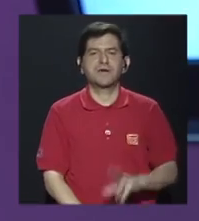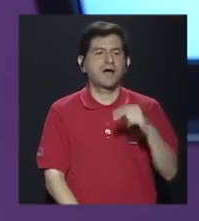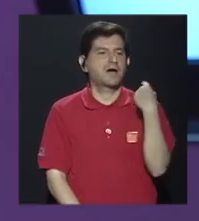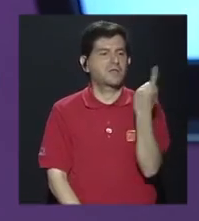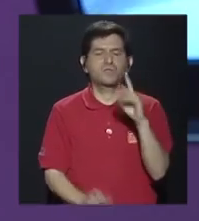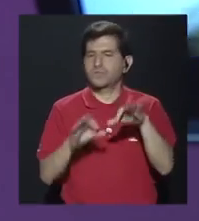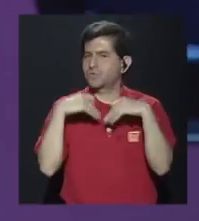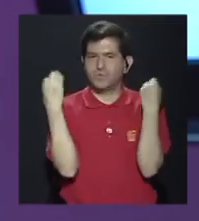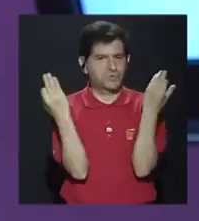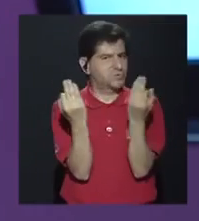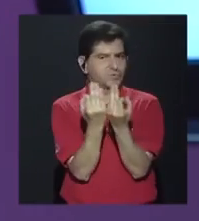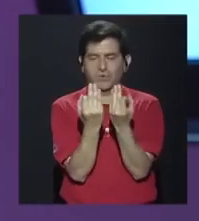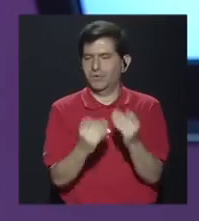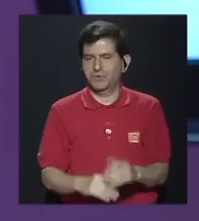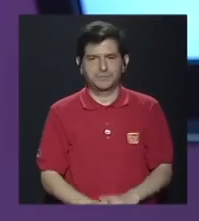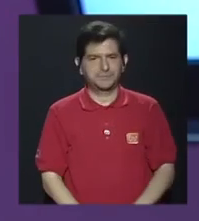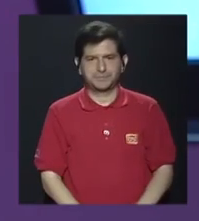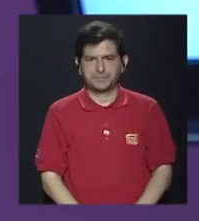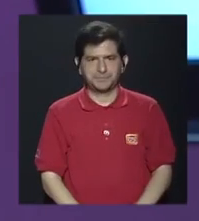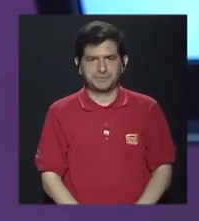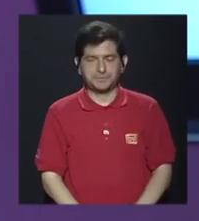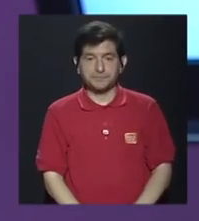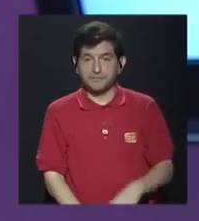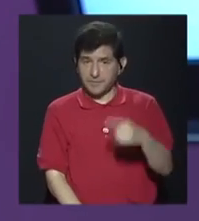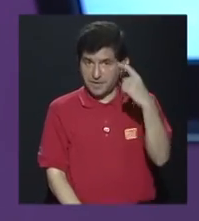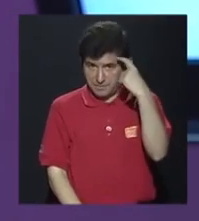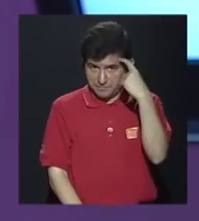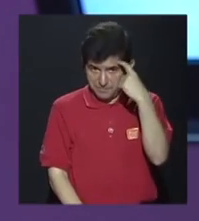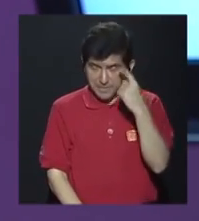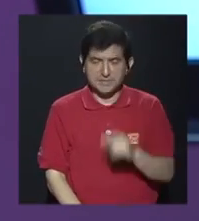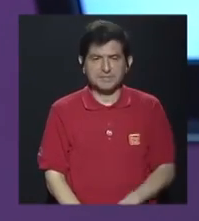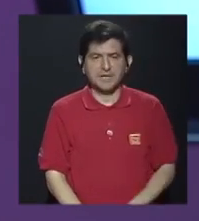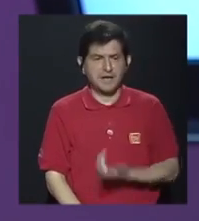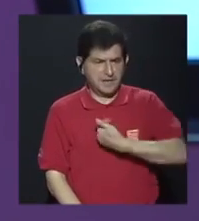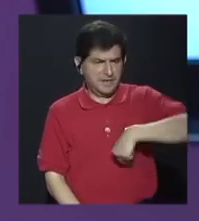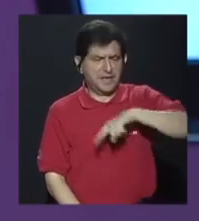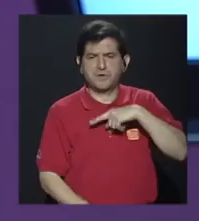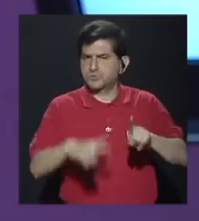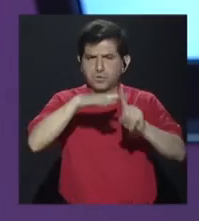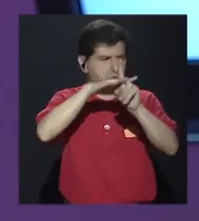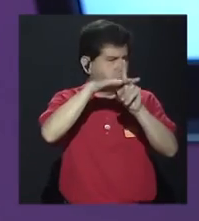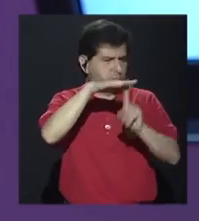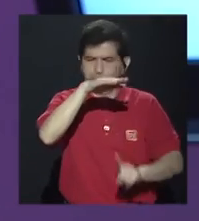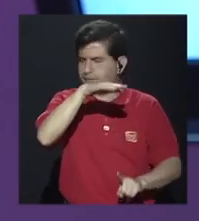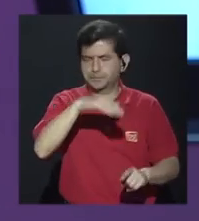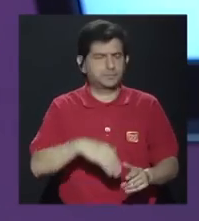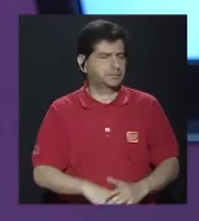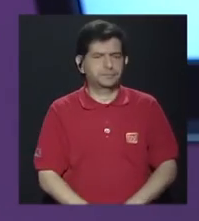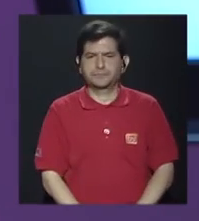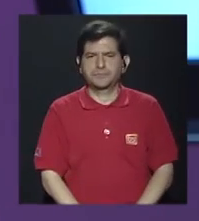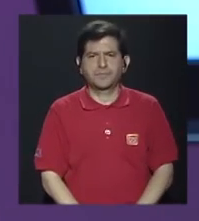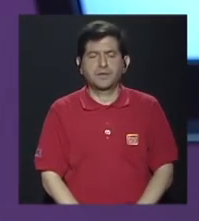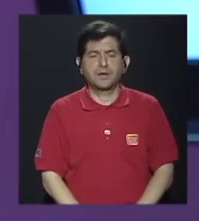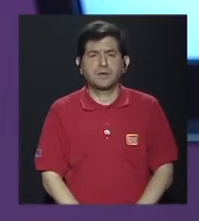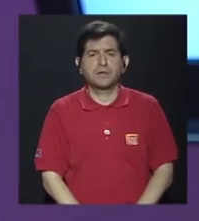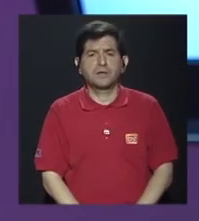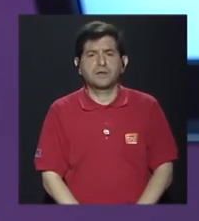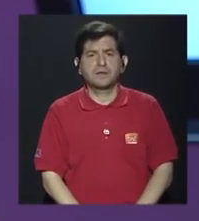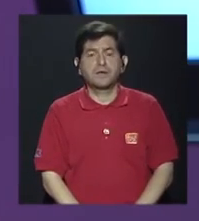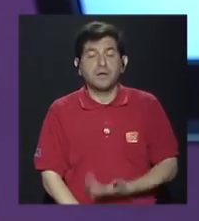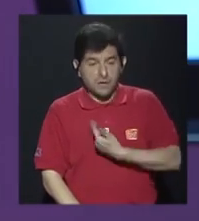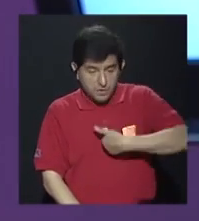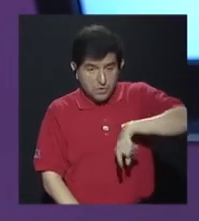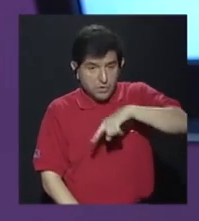solamente a la familia, sino a la sociedad, para que no nos invisibilice, que podamos